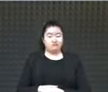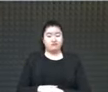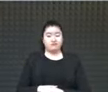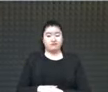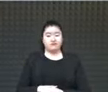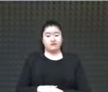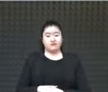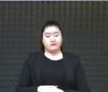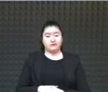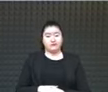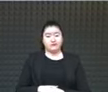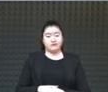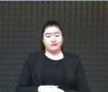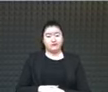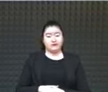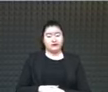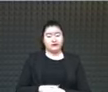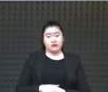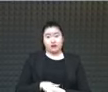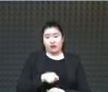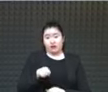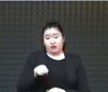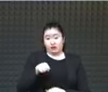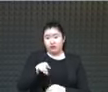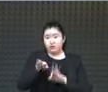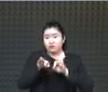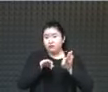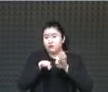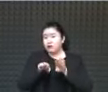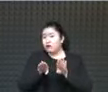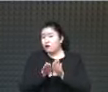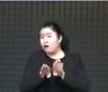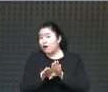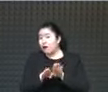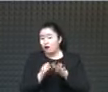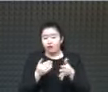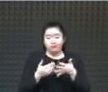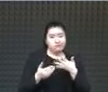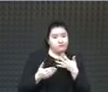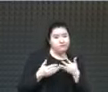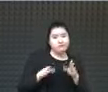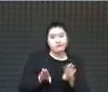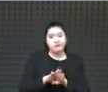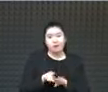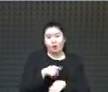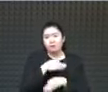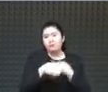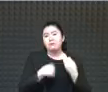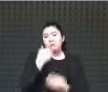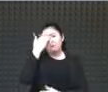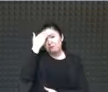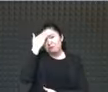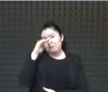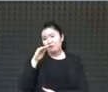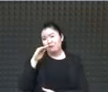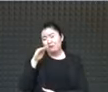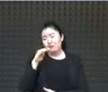que todo el mundo sabe cómo actuaba, y tiene la Fiscalía